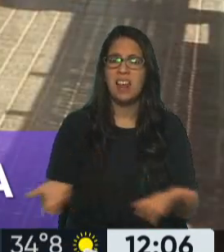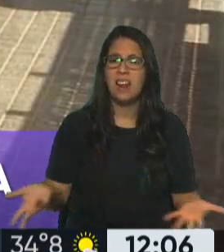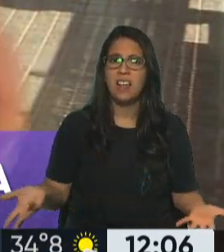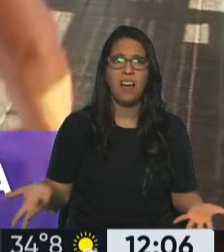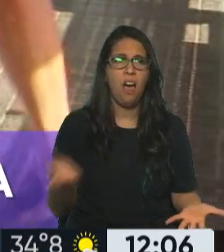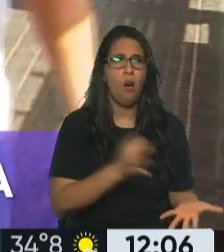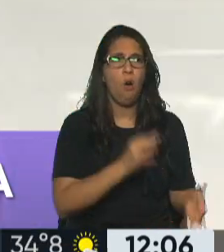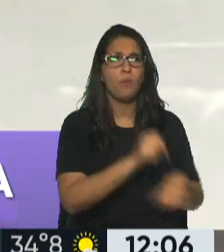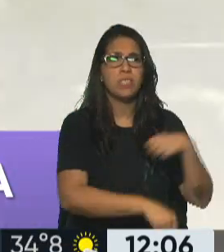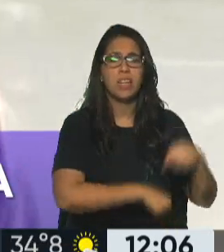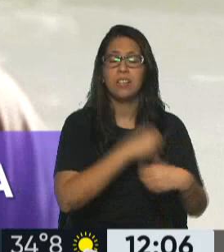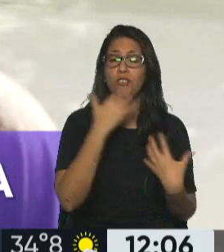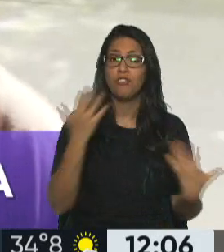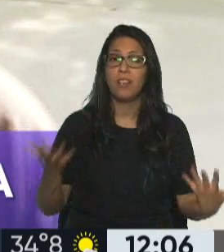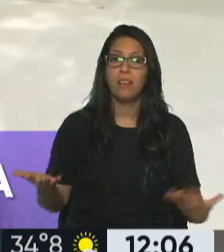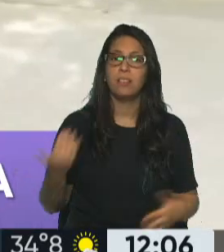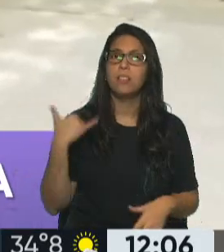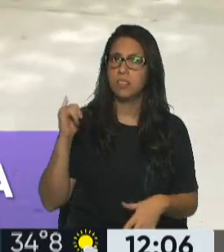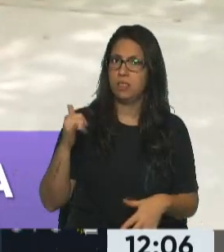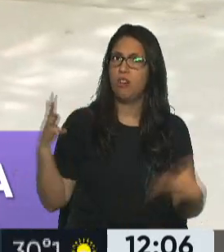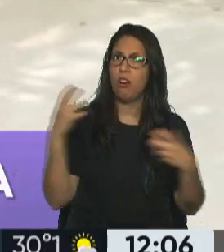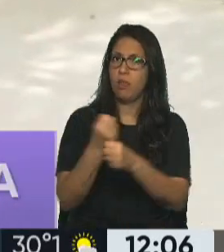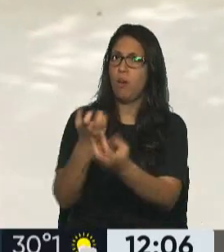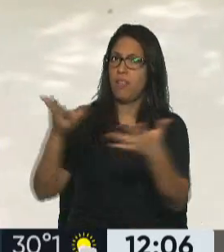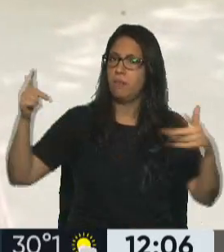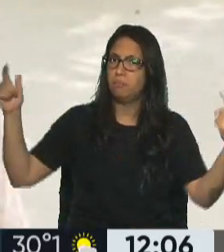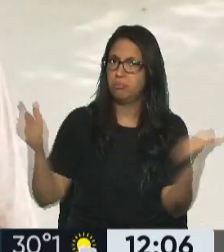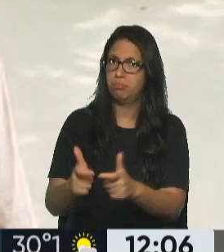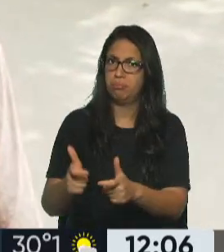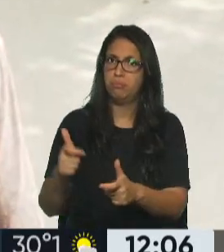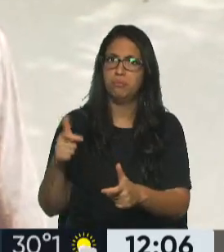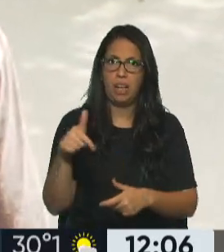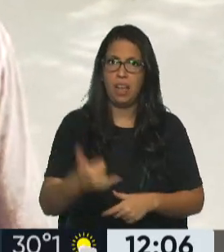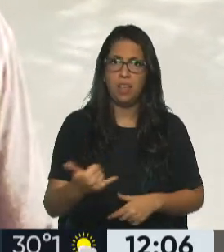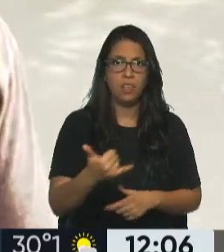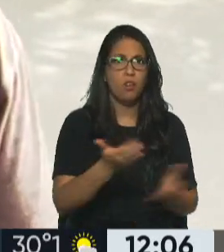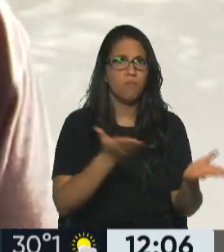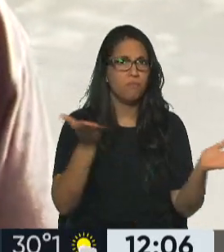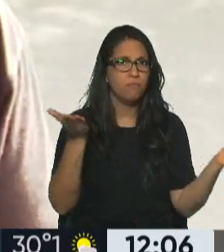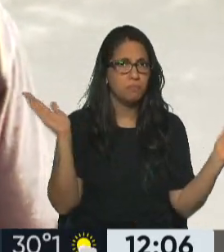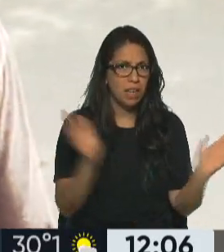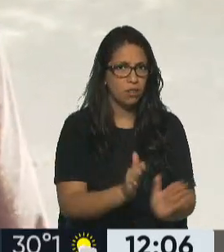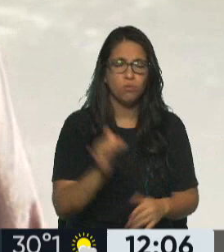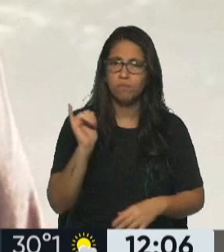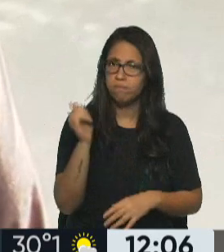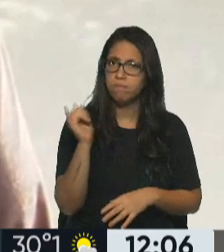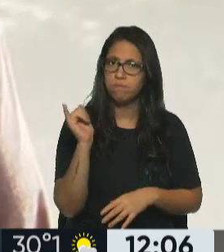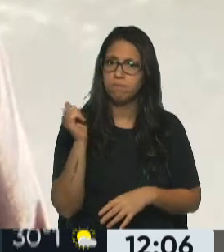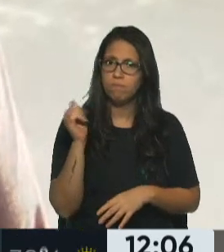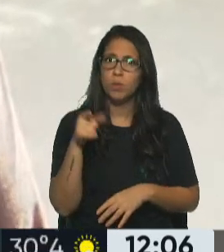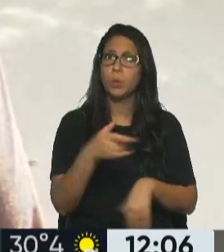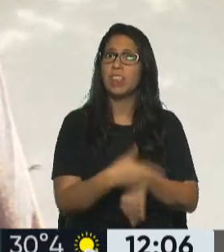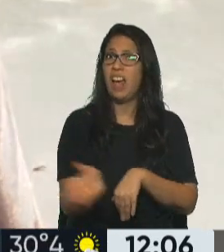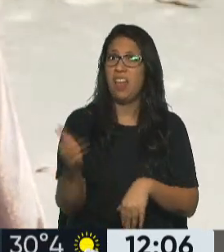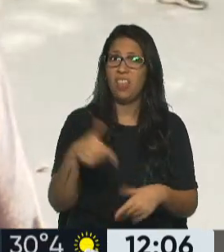que buscarle la vuelta. Sí, hay menos colectivos. Hay restricción en el servicio. Sí. ¿Llegas